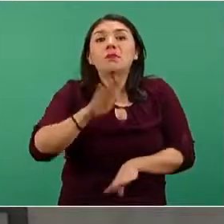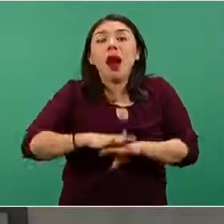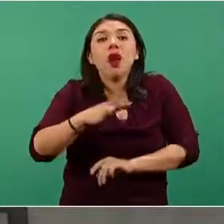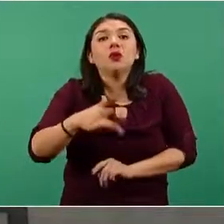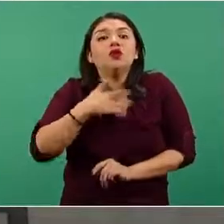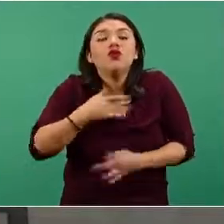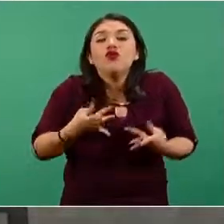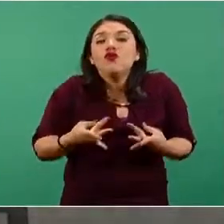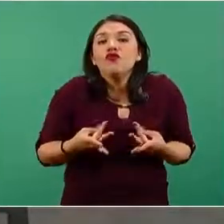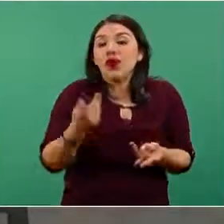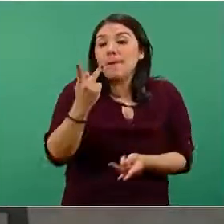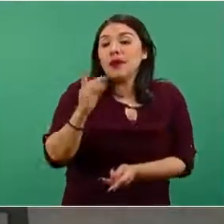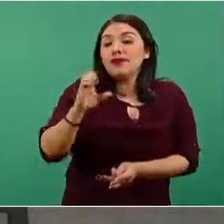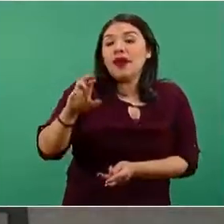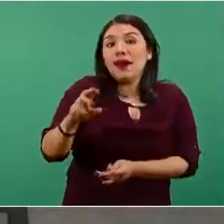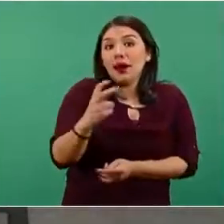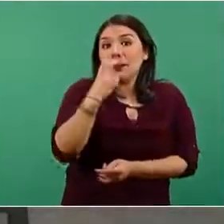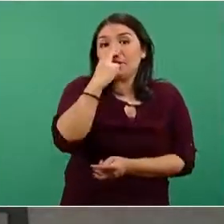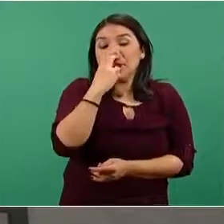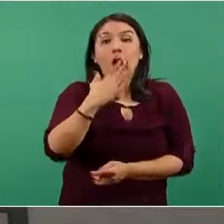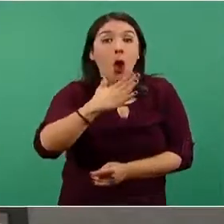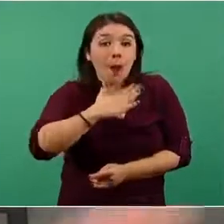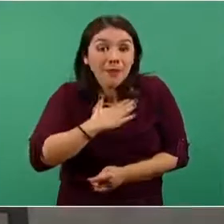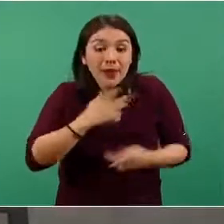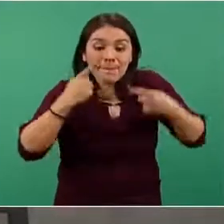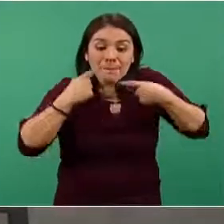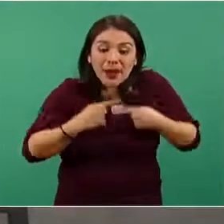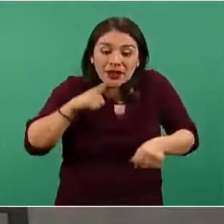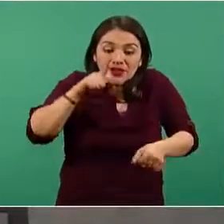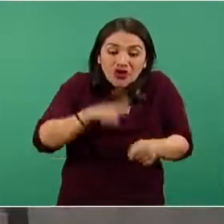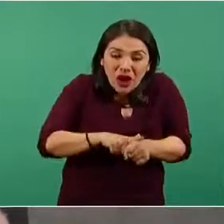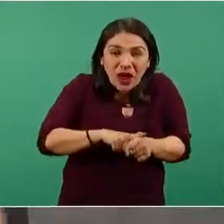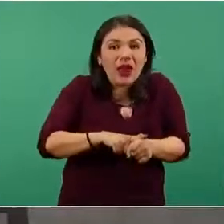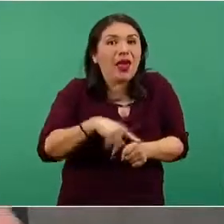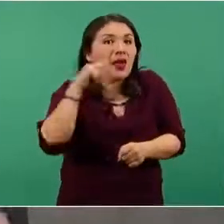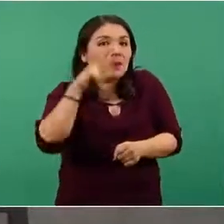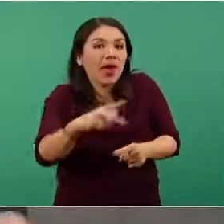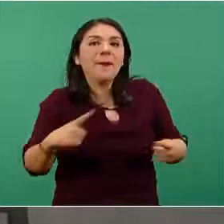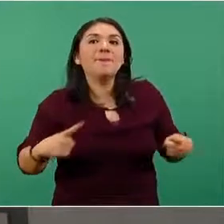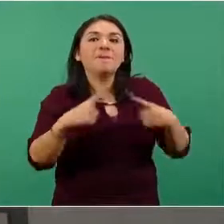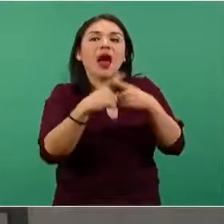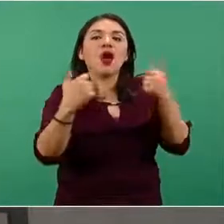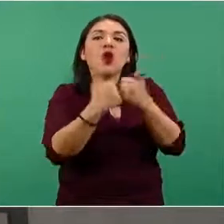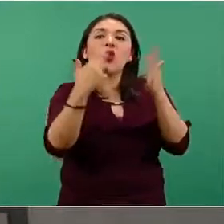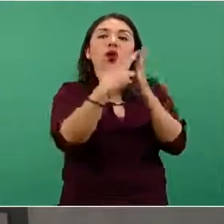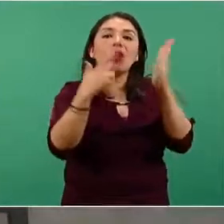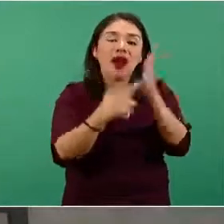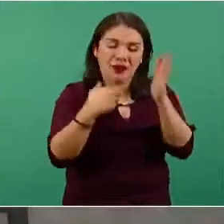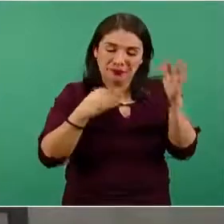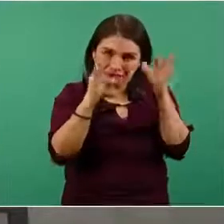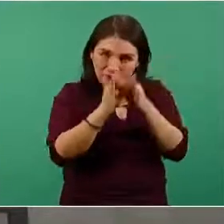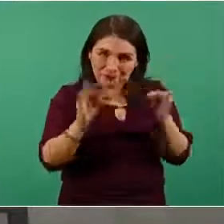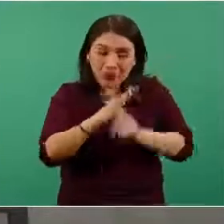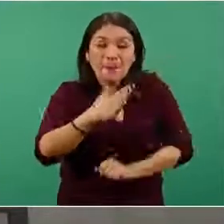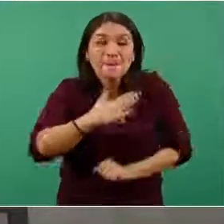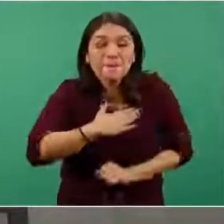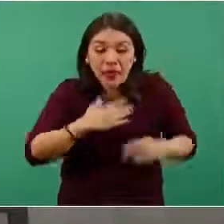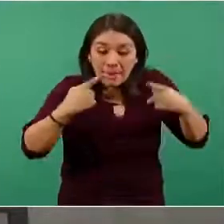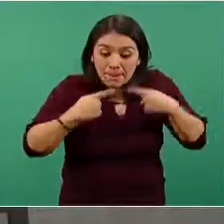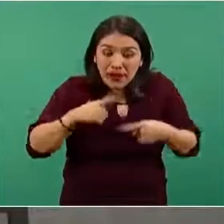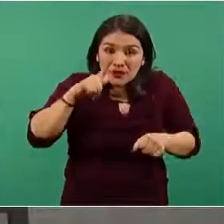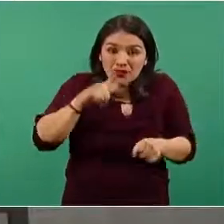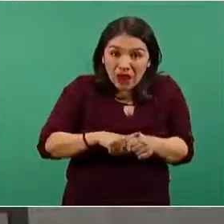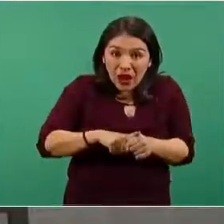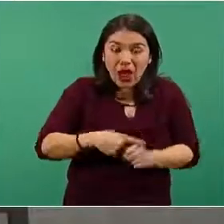PCR. Reconciliando mi caso específico con la regla general, para que quede absolutamente claro, en mi caso,